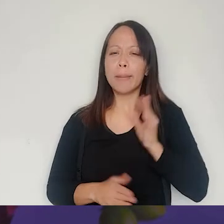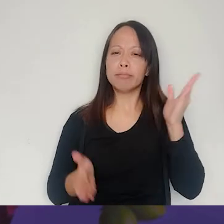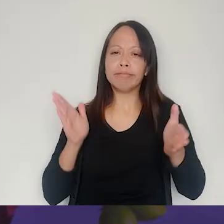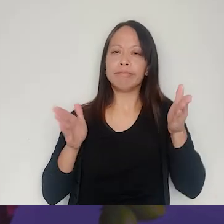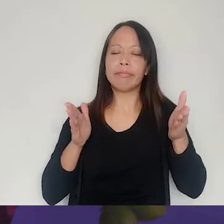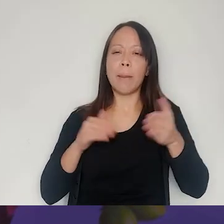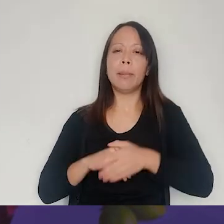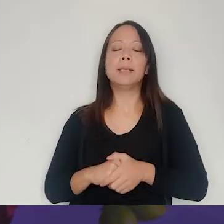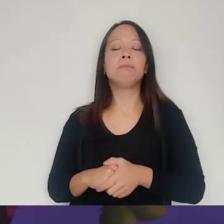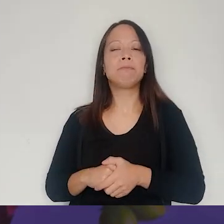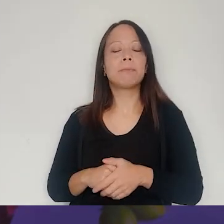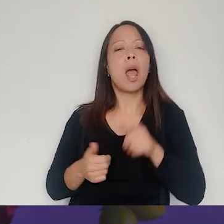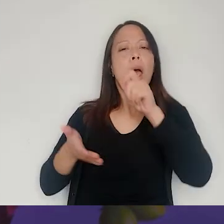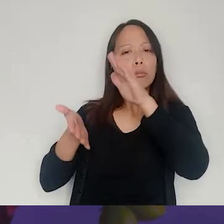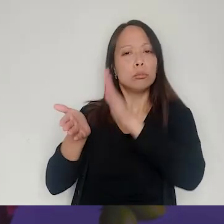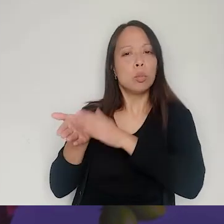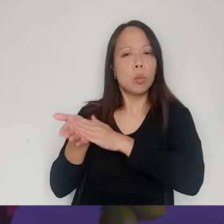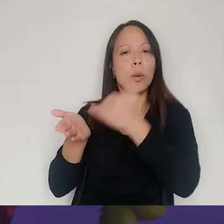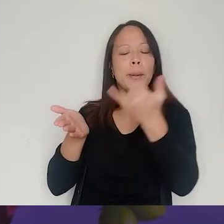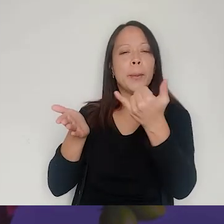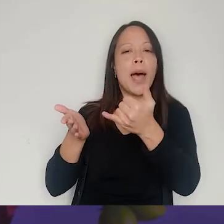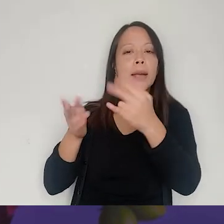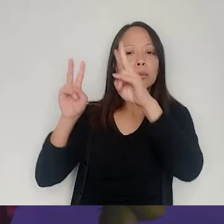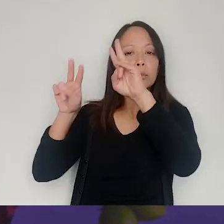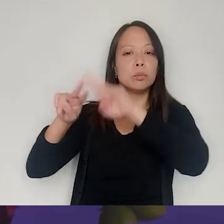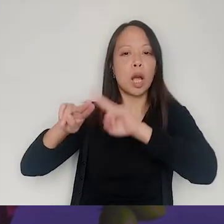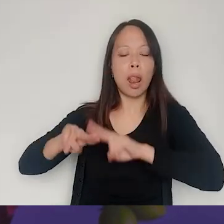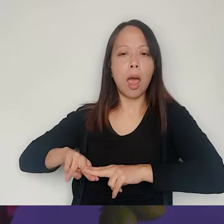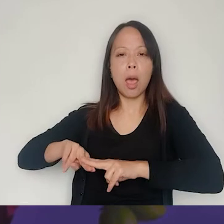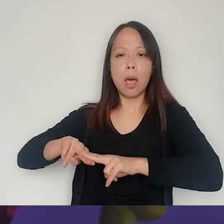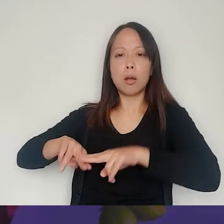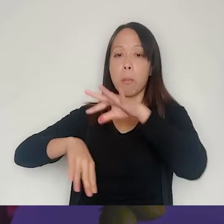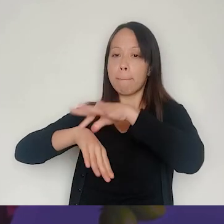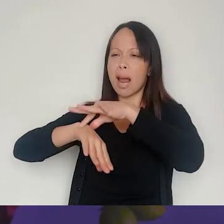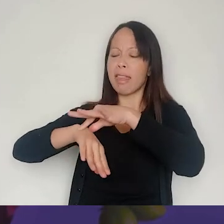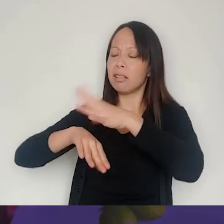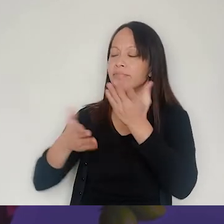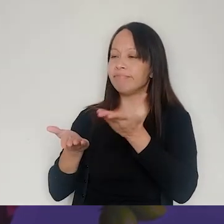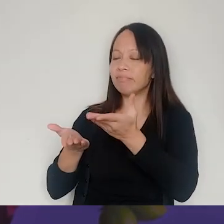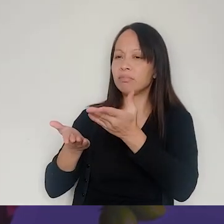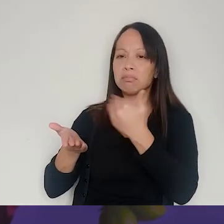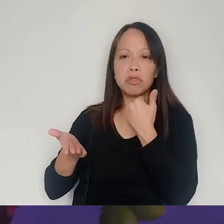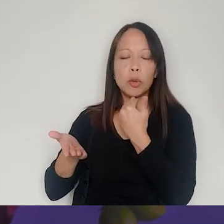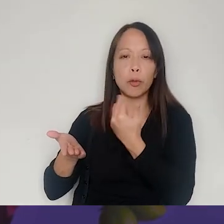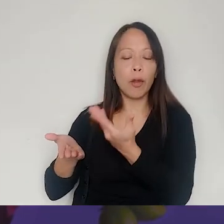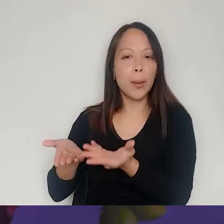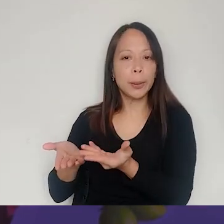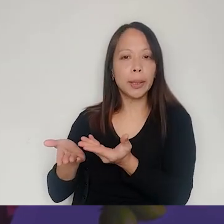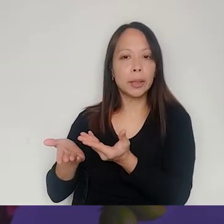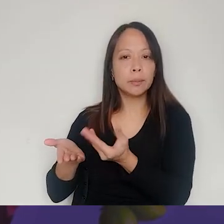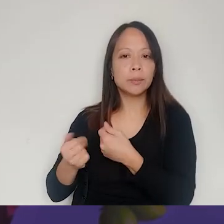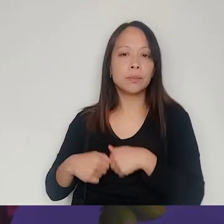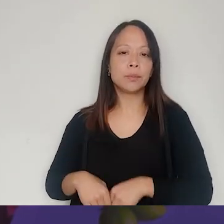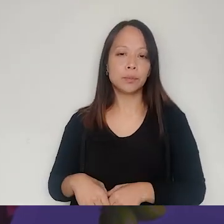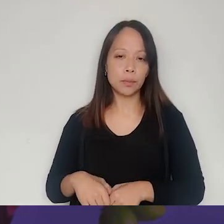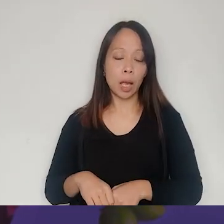que sucede es que te hacen las pruebas, pero como no te las interpreta el especialista que sabe de tu patología, pues te quedas igual. Has conseguido que te hagan las pruebas, pero